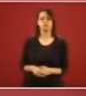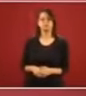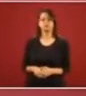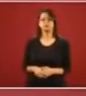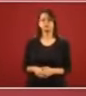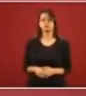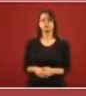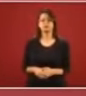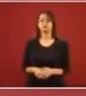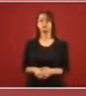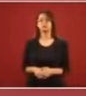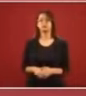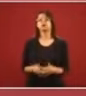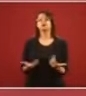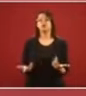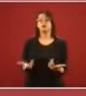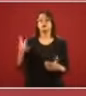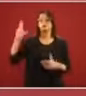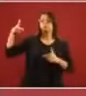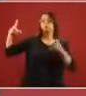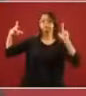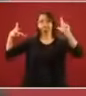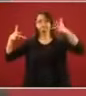pues sistemas de vigilancia,